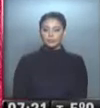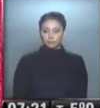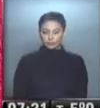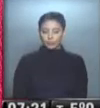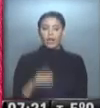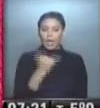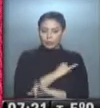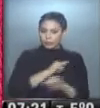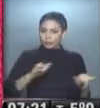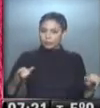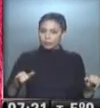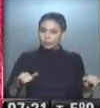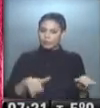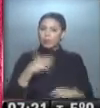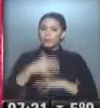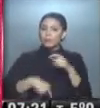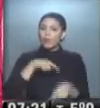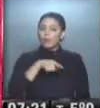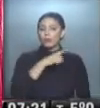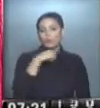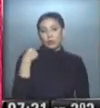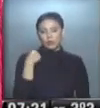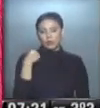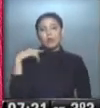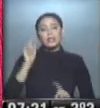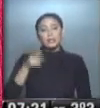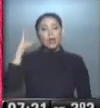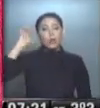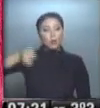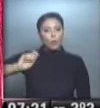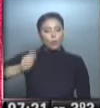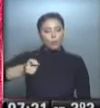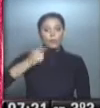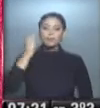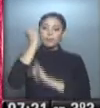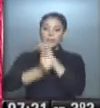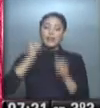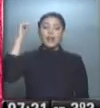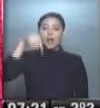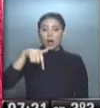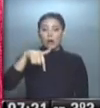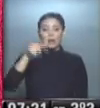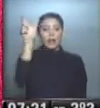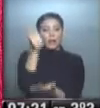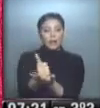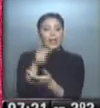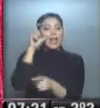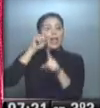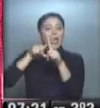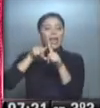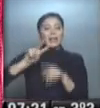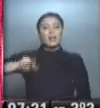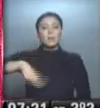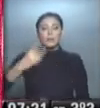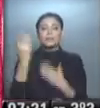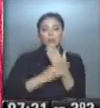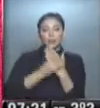hay repercusiones por el procesamiento guillermo moreno y los argumentos del juez claudio bonadío en este caso la palabra del ex viceministro de economía